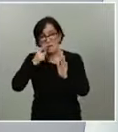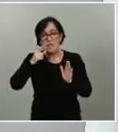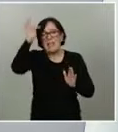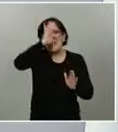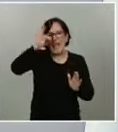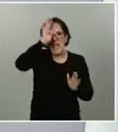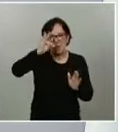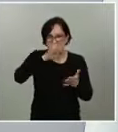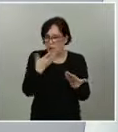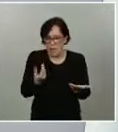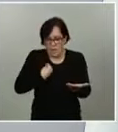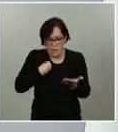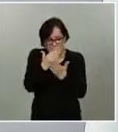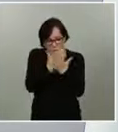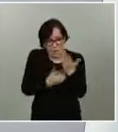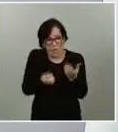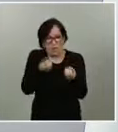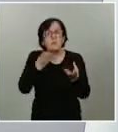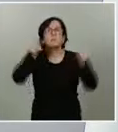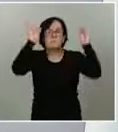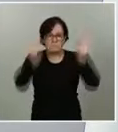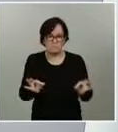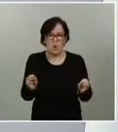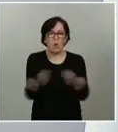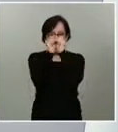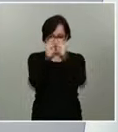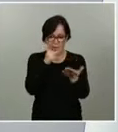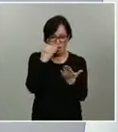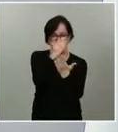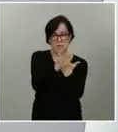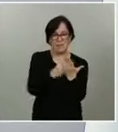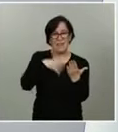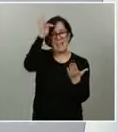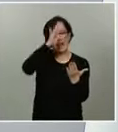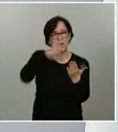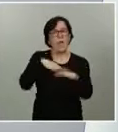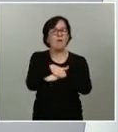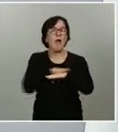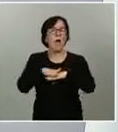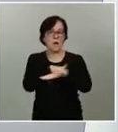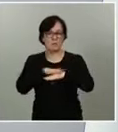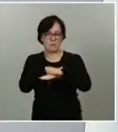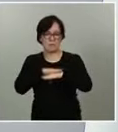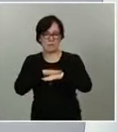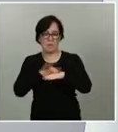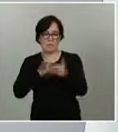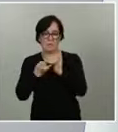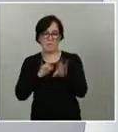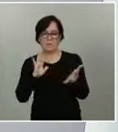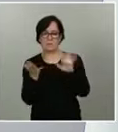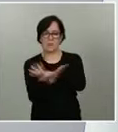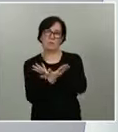vista, el informe corrobora una de las hipótesis sobre las que basamos nuestro plan de transición a la nueva